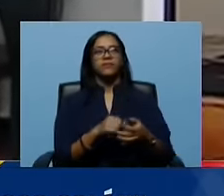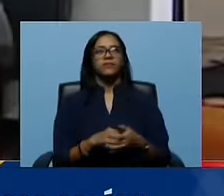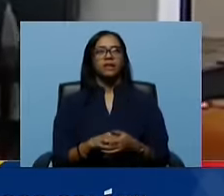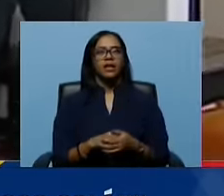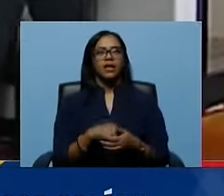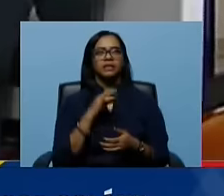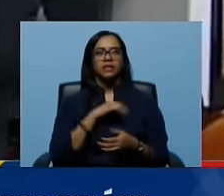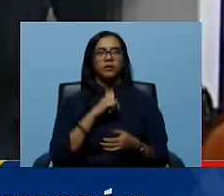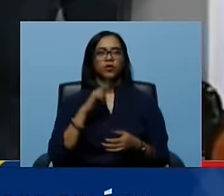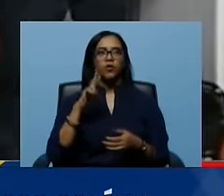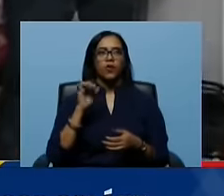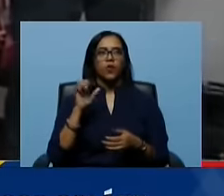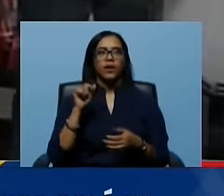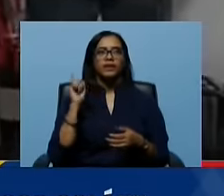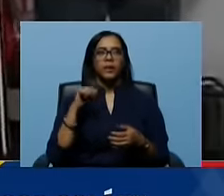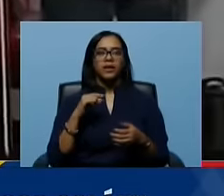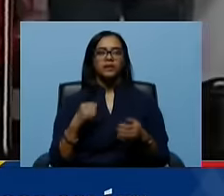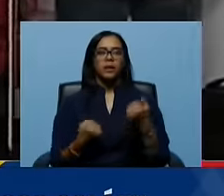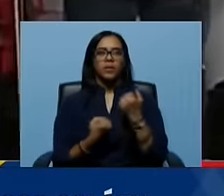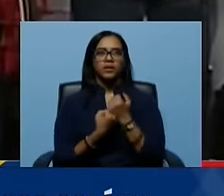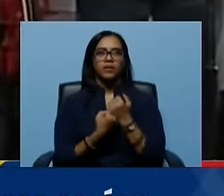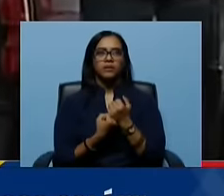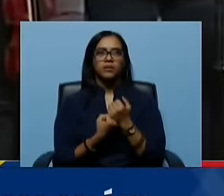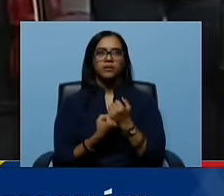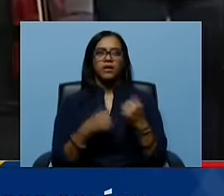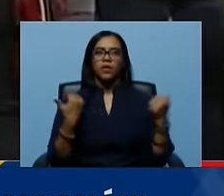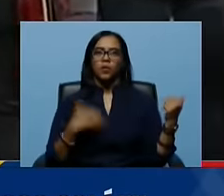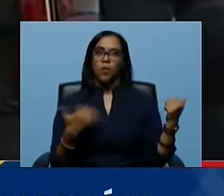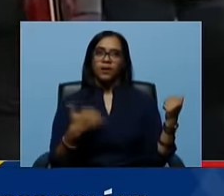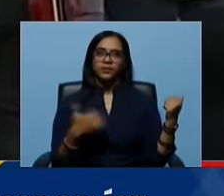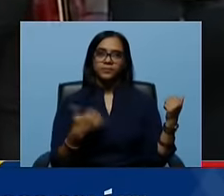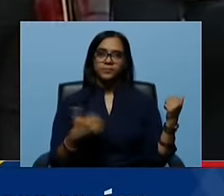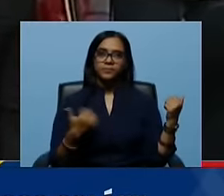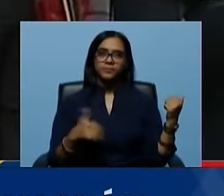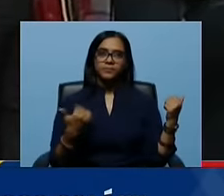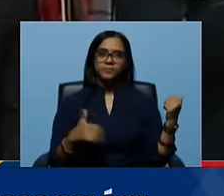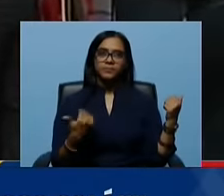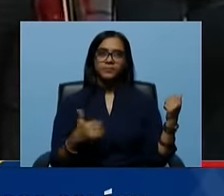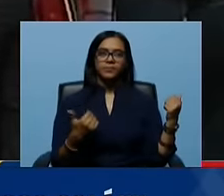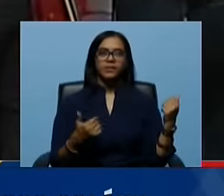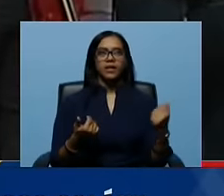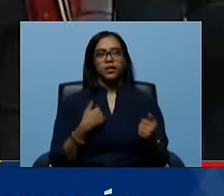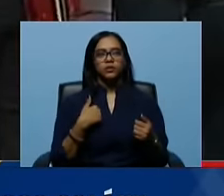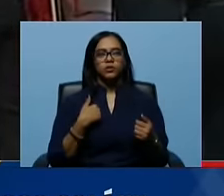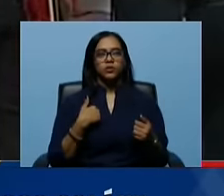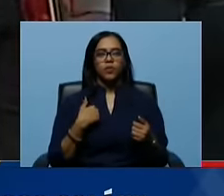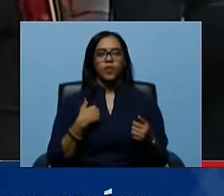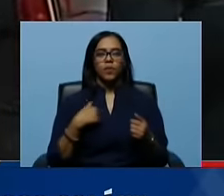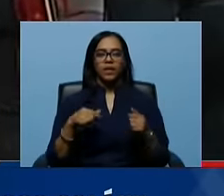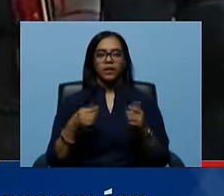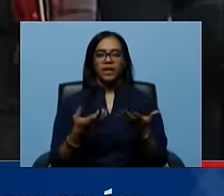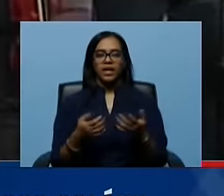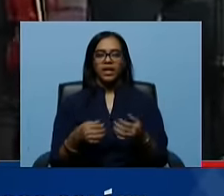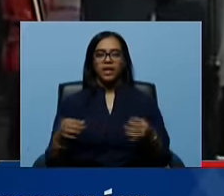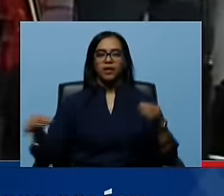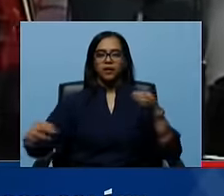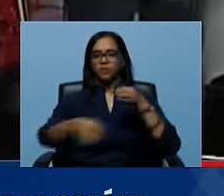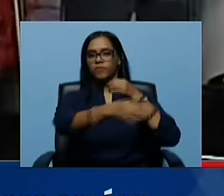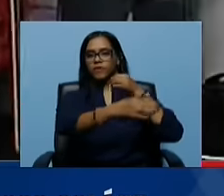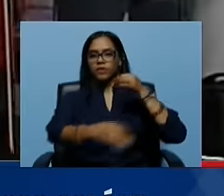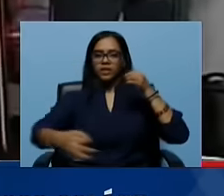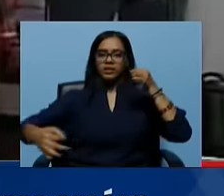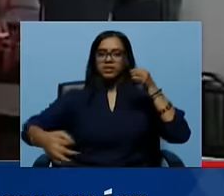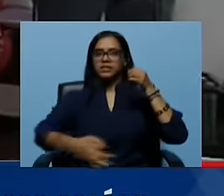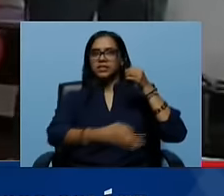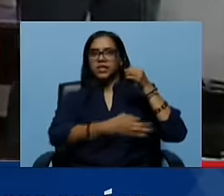el señor Rubén también, que nos está apoyando en la parte del cuatro, y yo voy a tocar el violonchelo en dos obras que